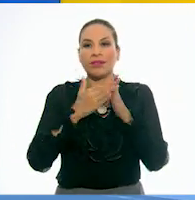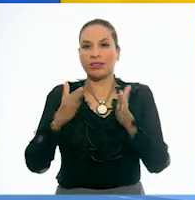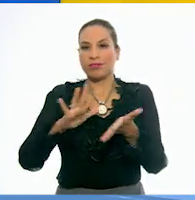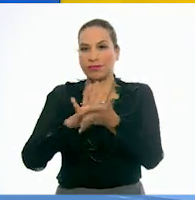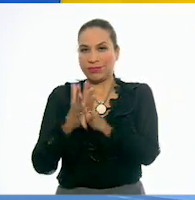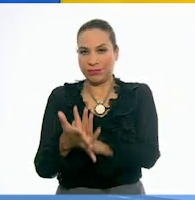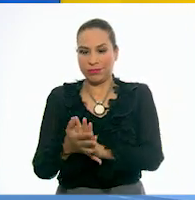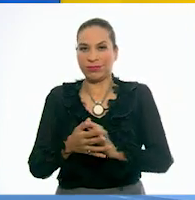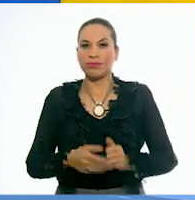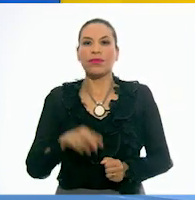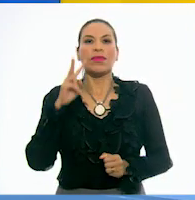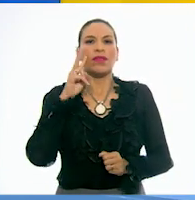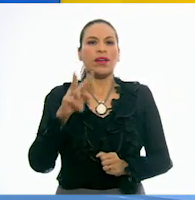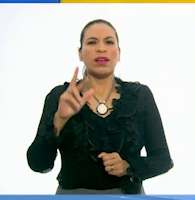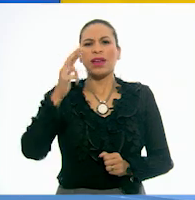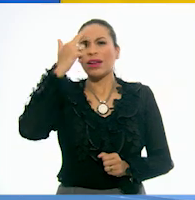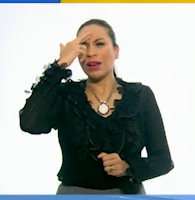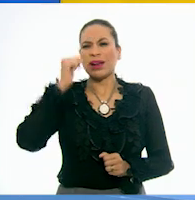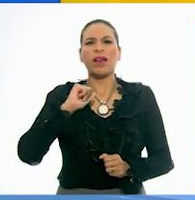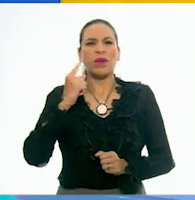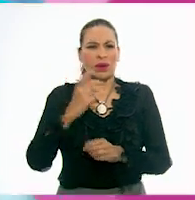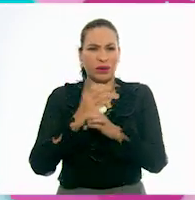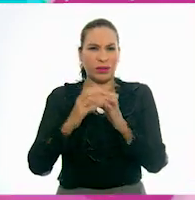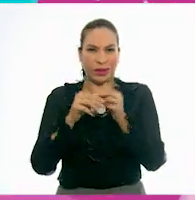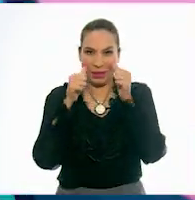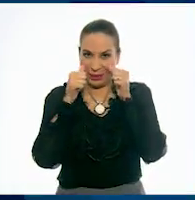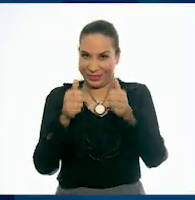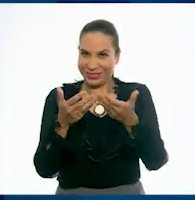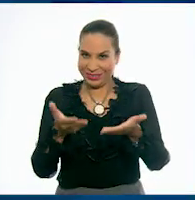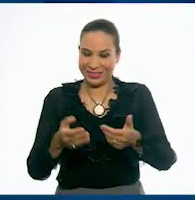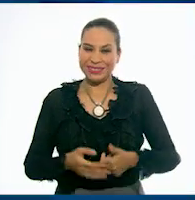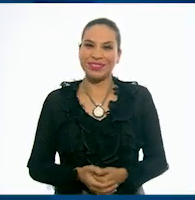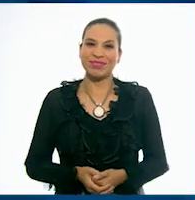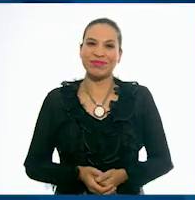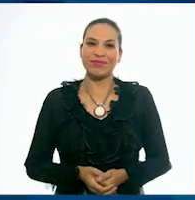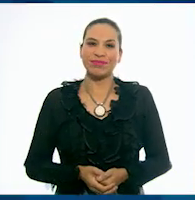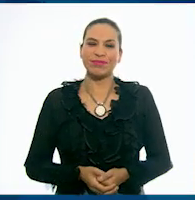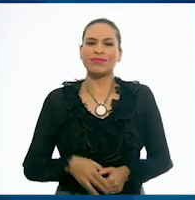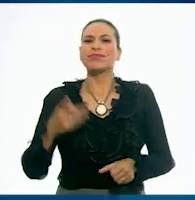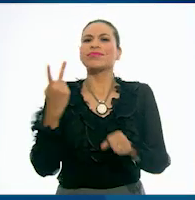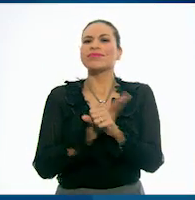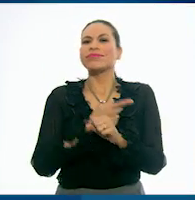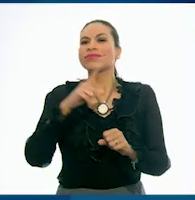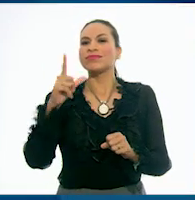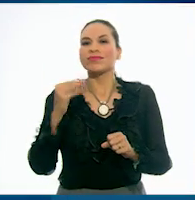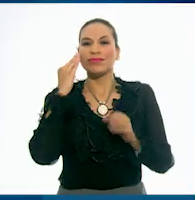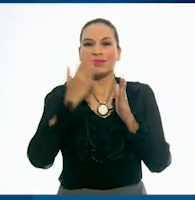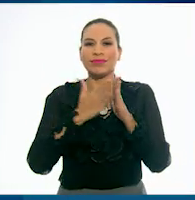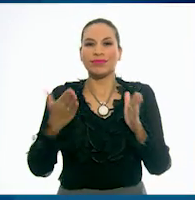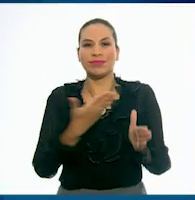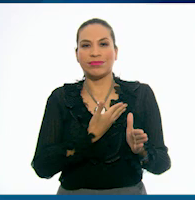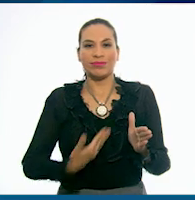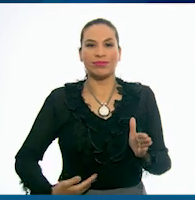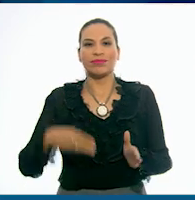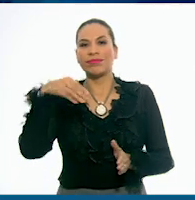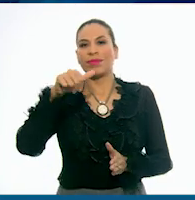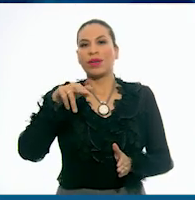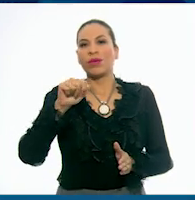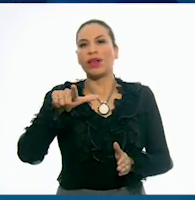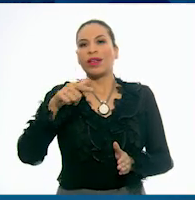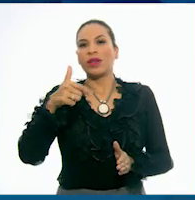transición. Veamos y recordamos lo siguiente. Atentos. ¿Qué sucedió después del periodo presidencial de Manuel